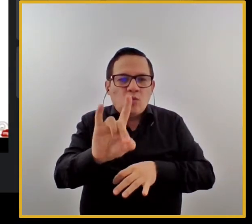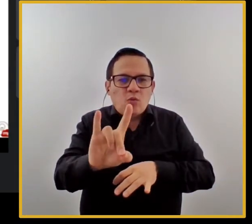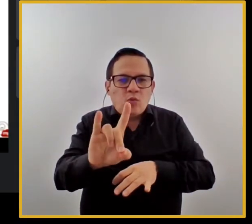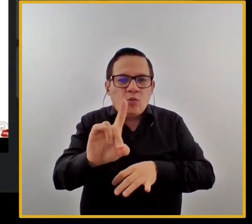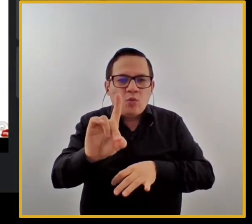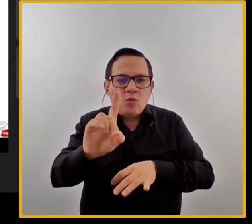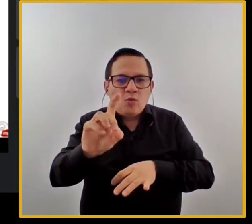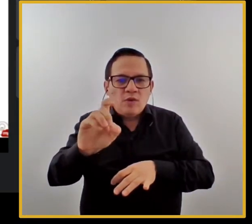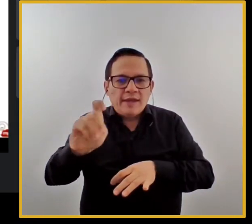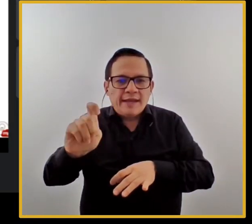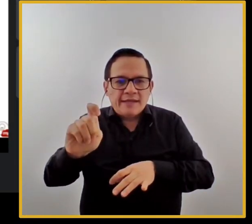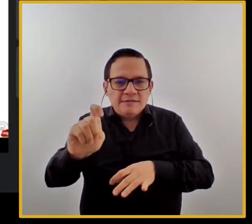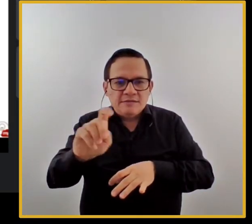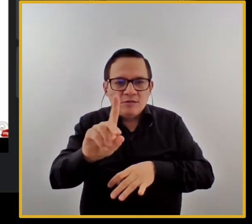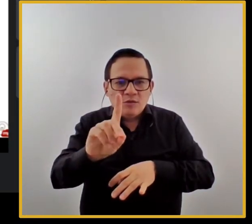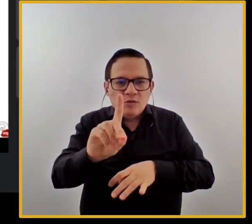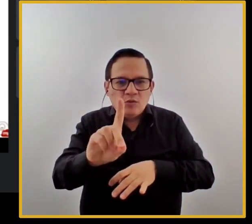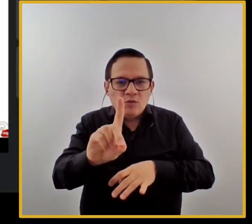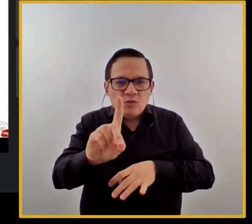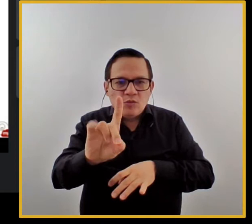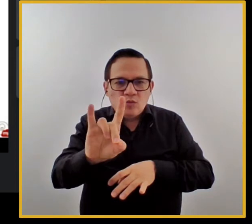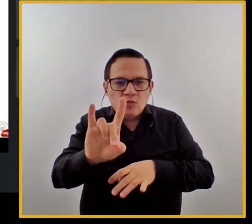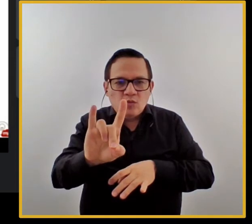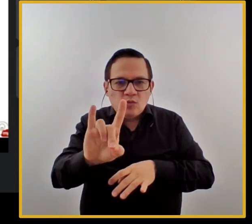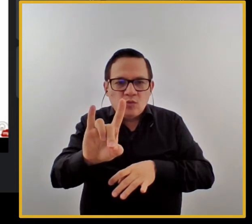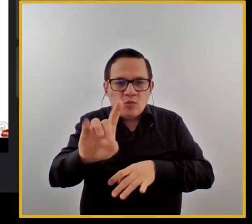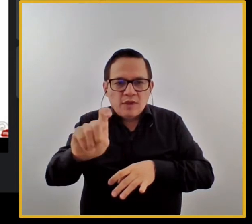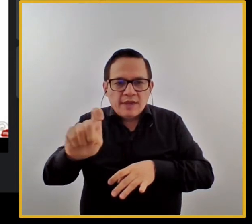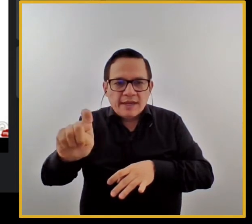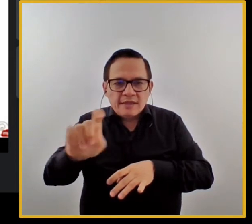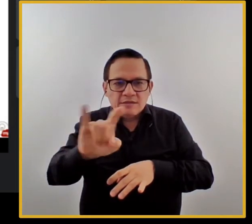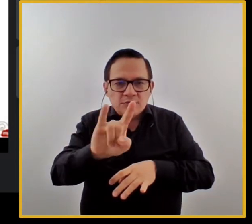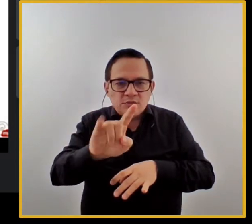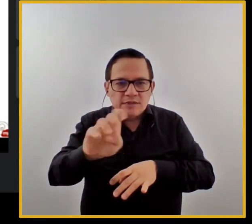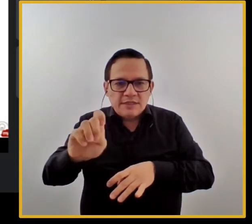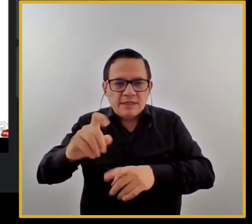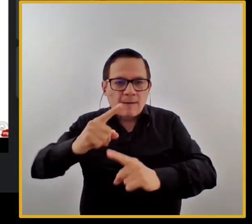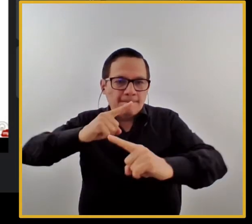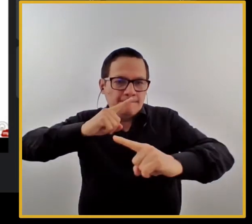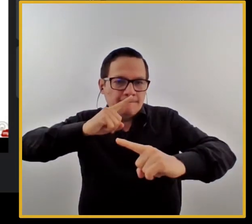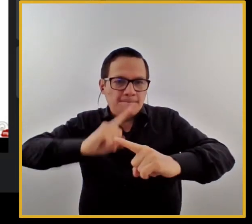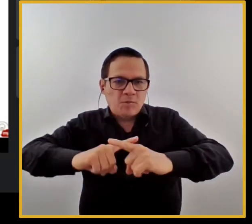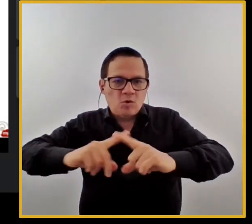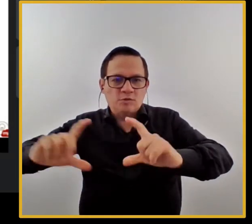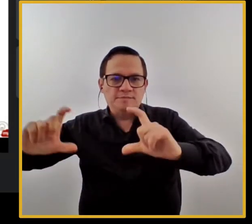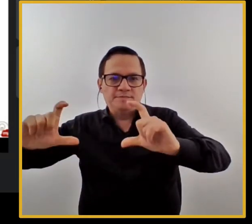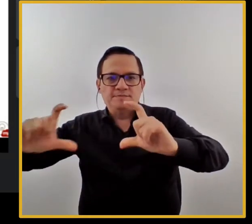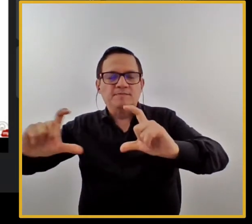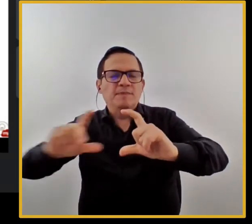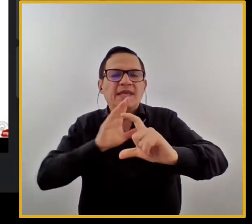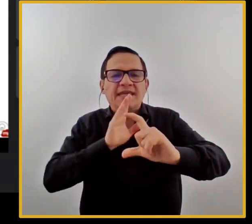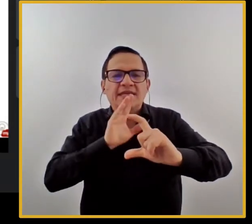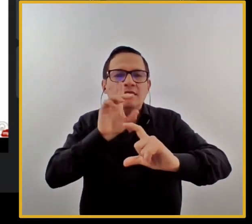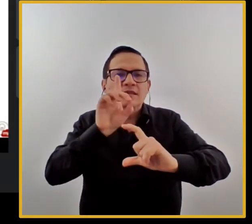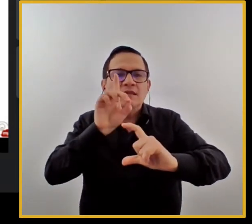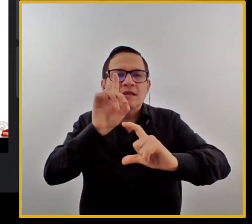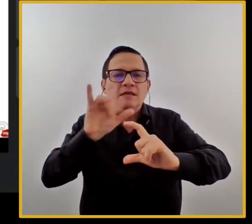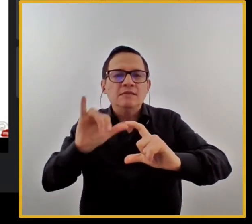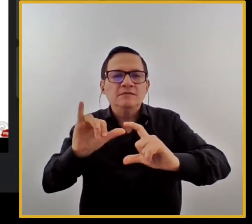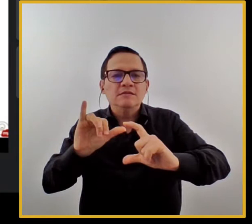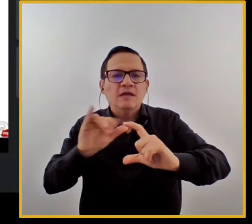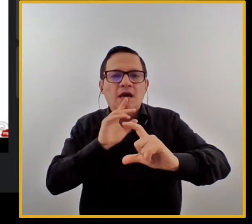queda u de x, ¿cierto? Por dy. ¿Quién es dy? Entonces de y tenemos que